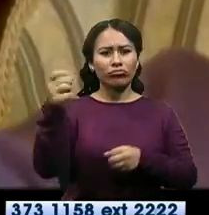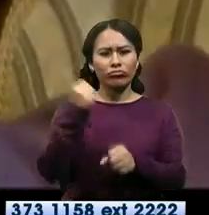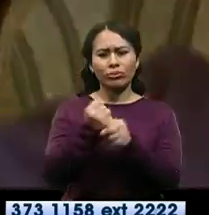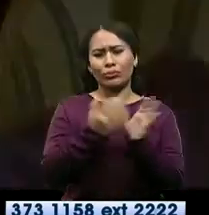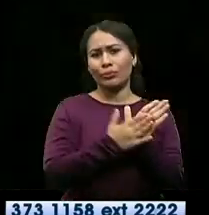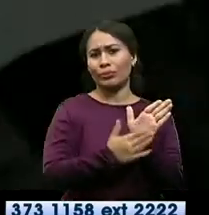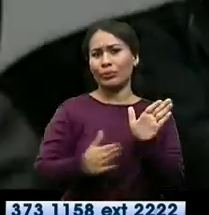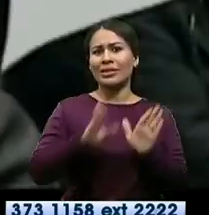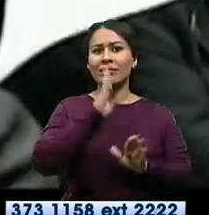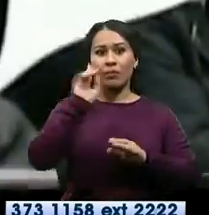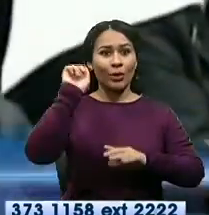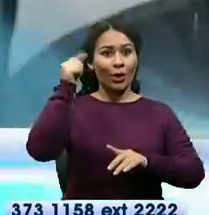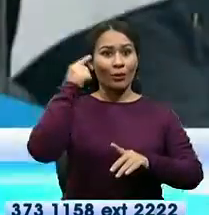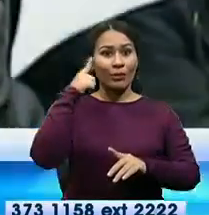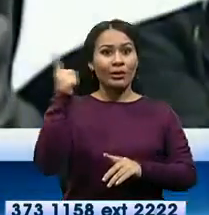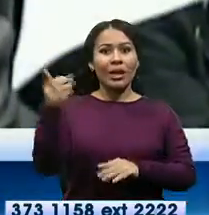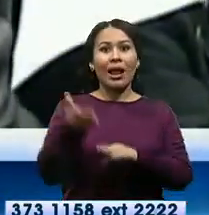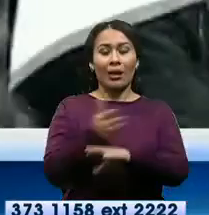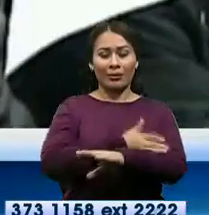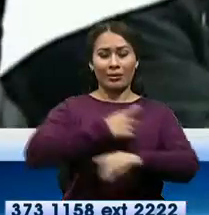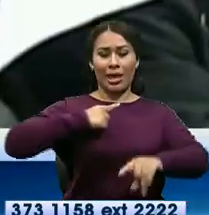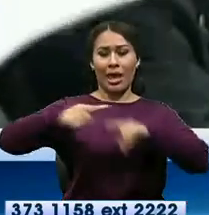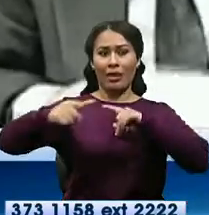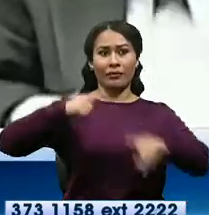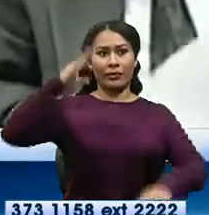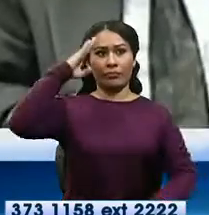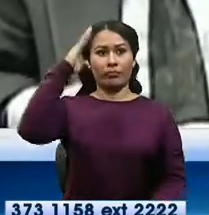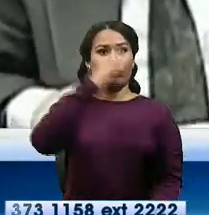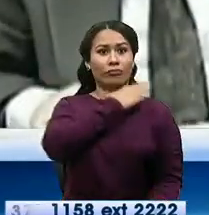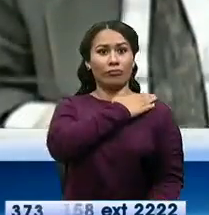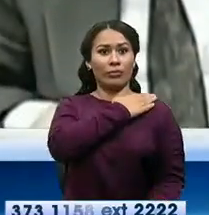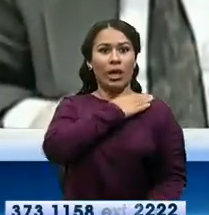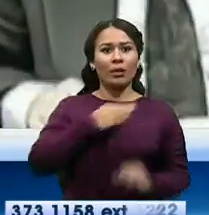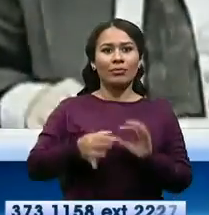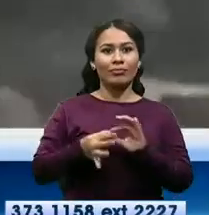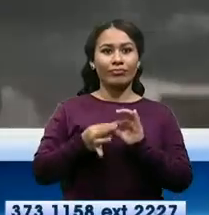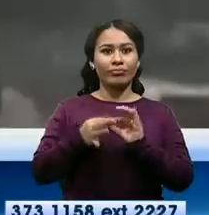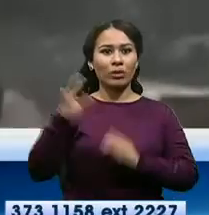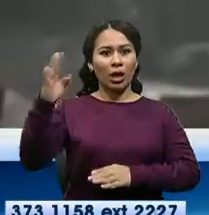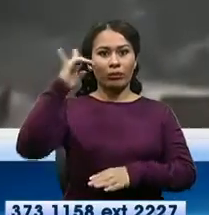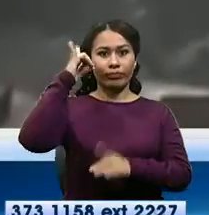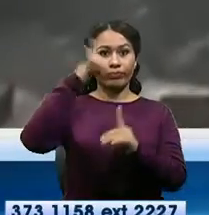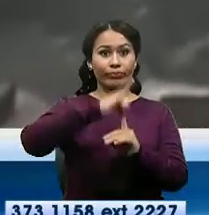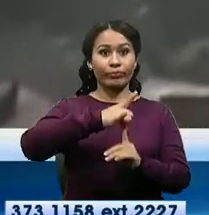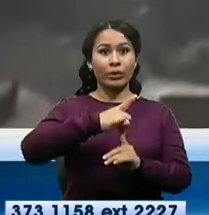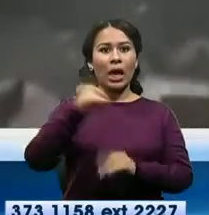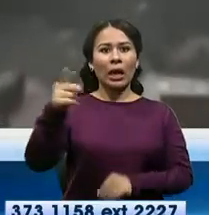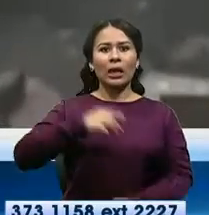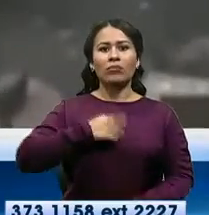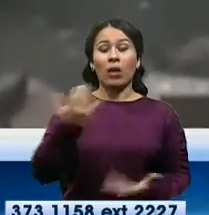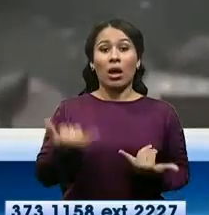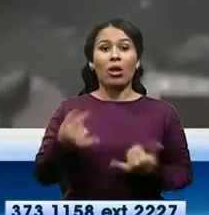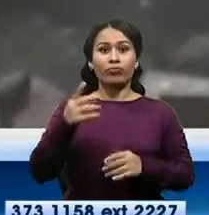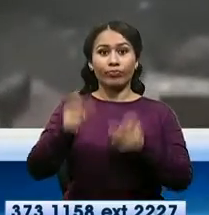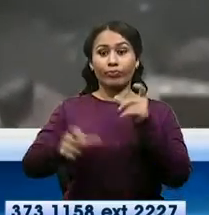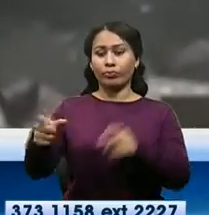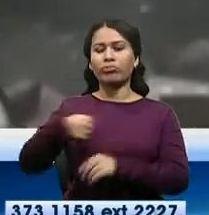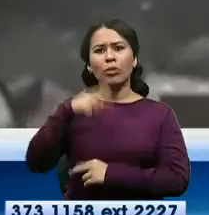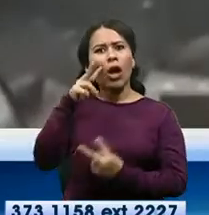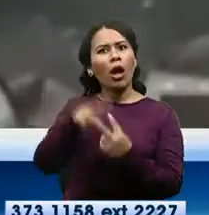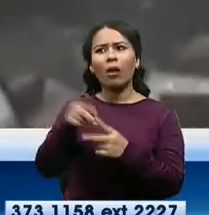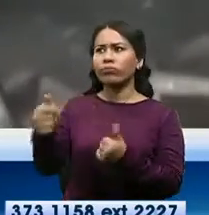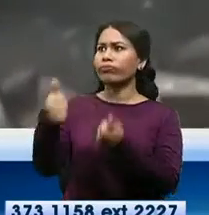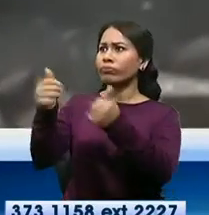del país. Llegó a ser el jefe del Comando Conjunto de las Fuerzas Armadas, considerado un héroe nacional por su actuación al frente